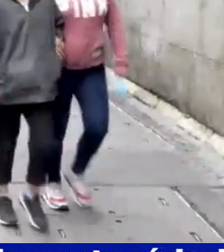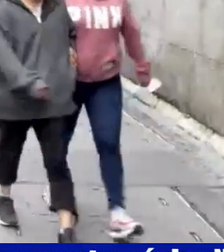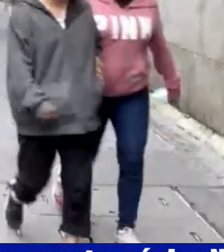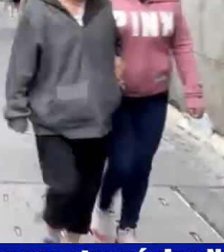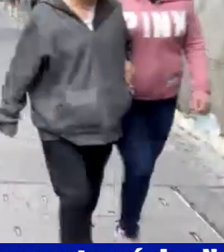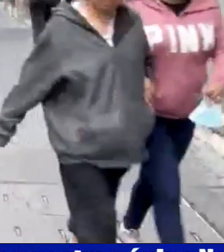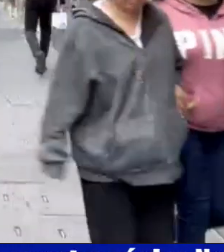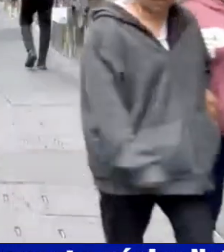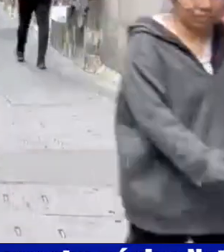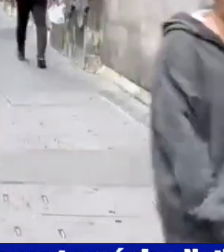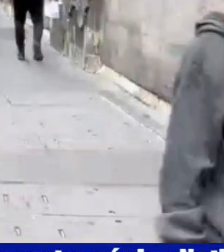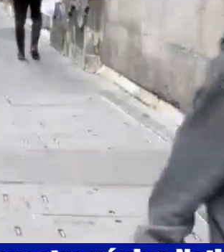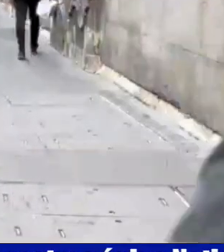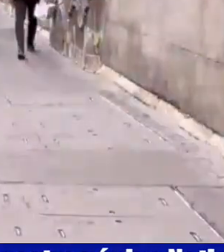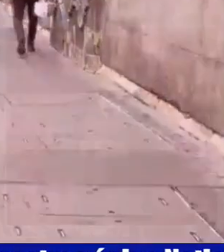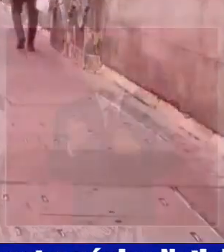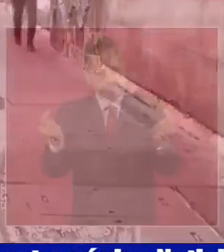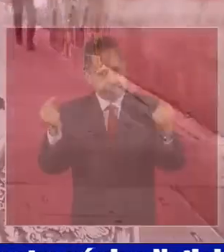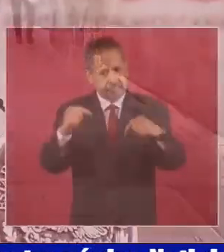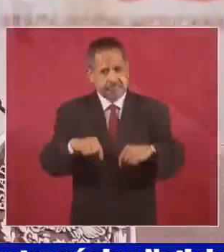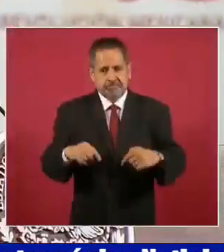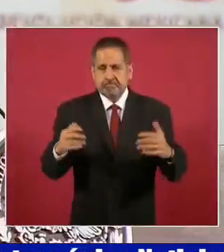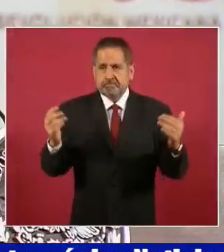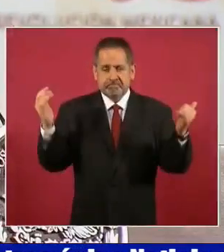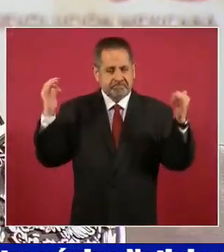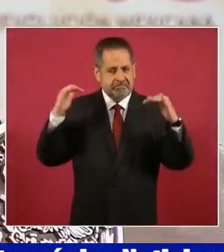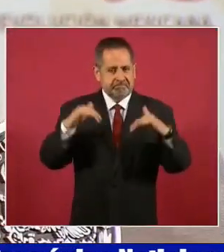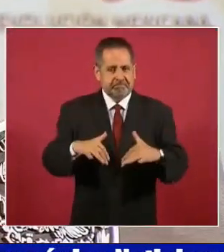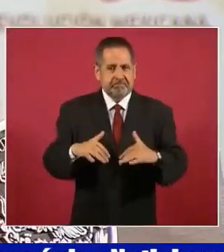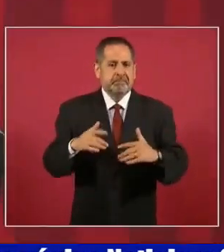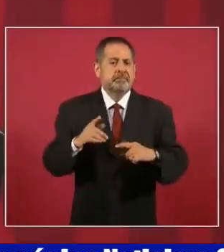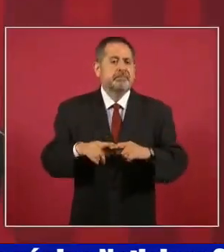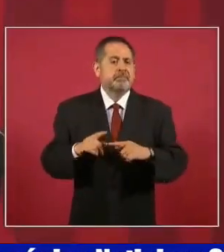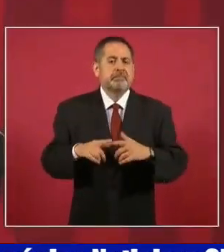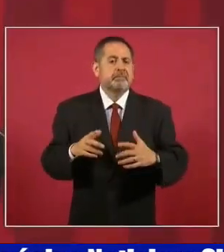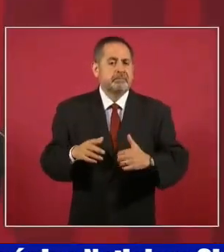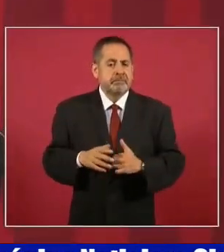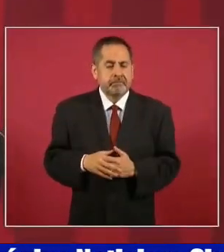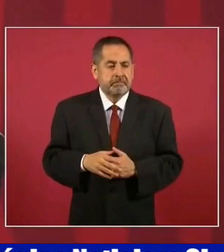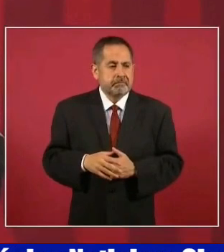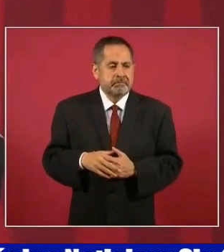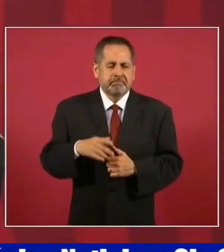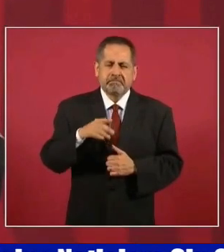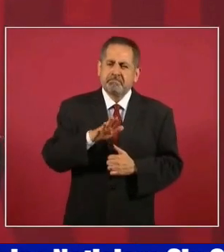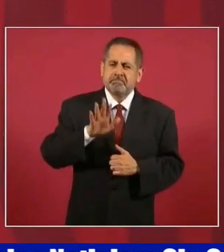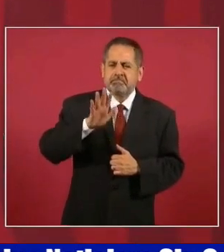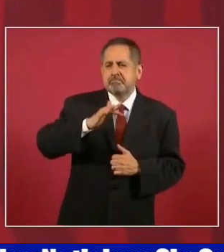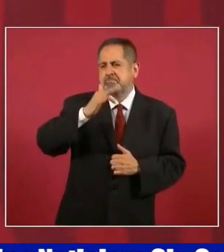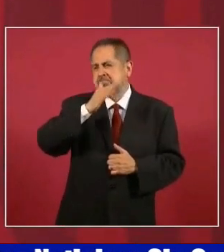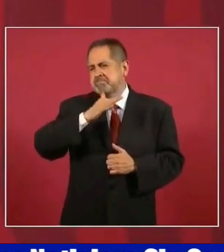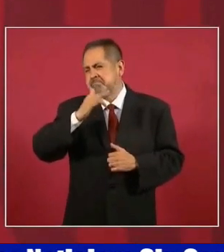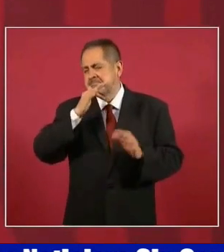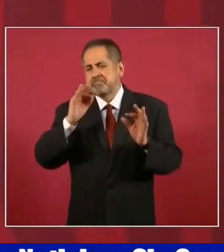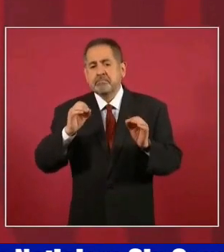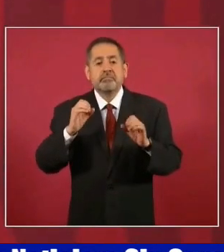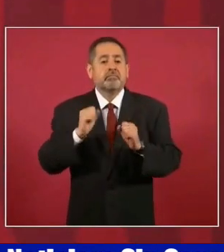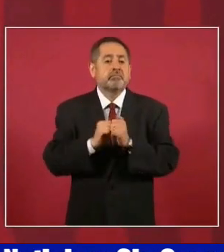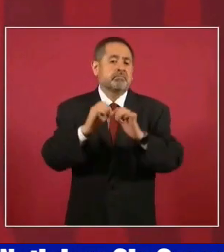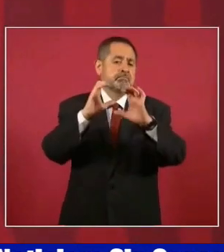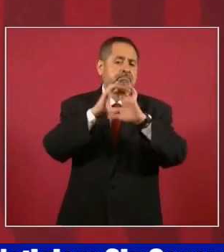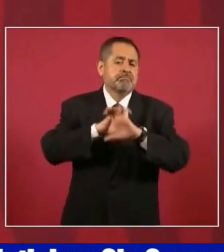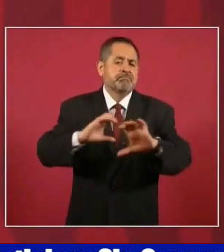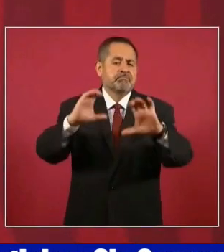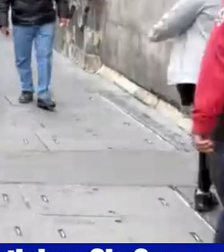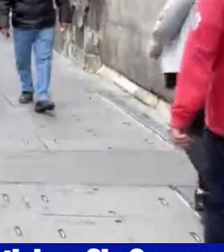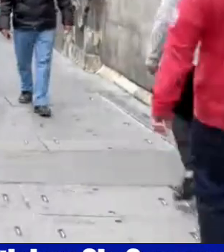presidente mismo lo pidió el viernes, creo, si recuerdo bien en la mañanera. Pues habría que preguntarle a esos